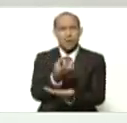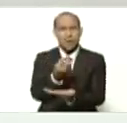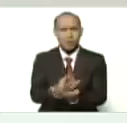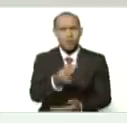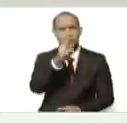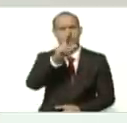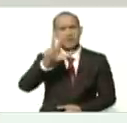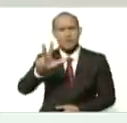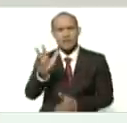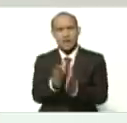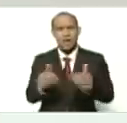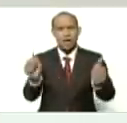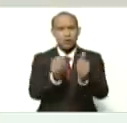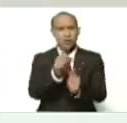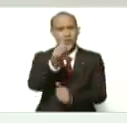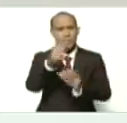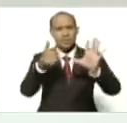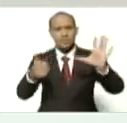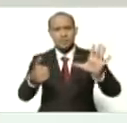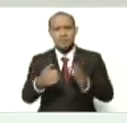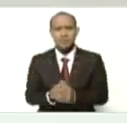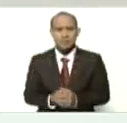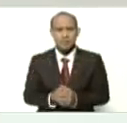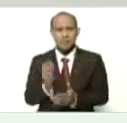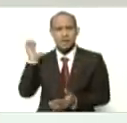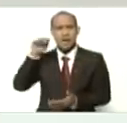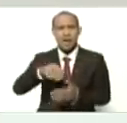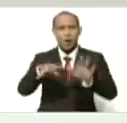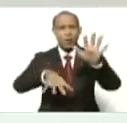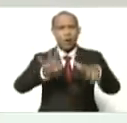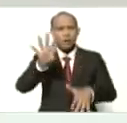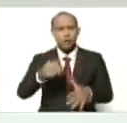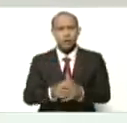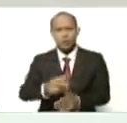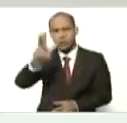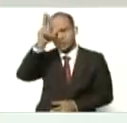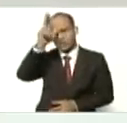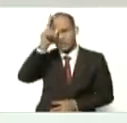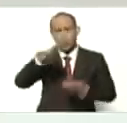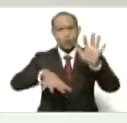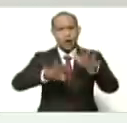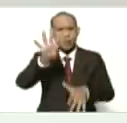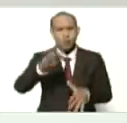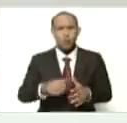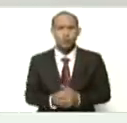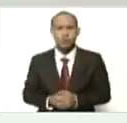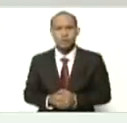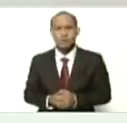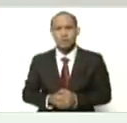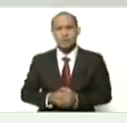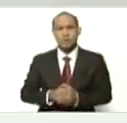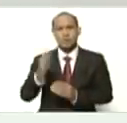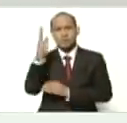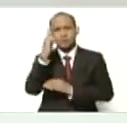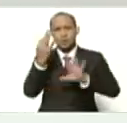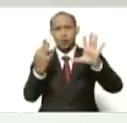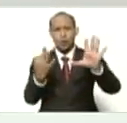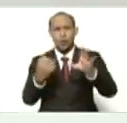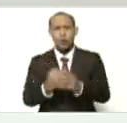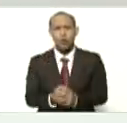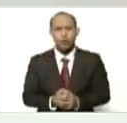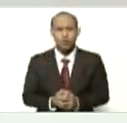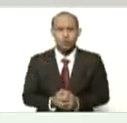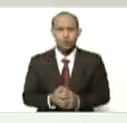ansuátegui 16 aragua 14 falcón 14 lara 8 los